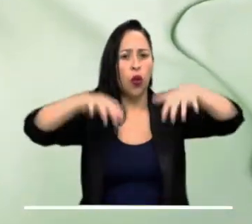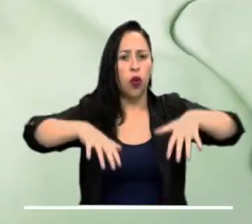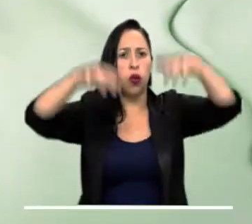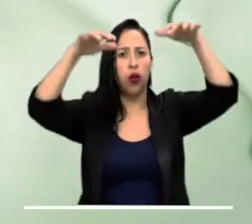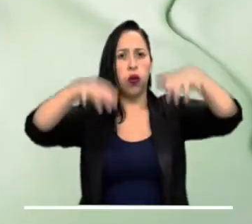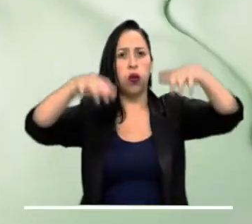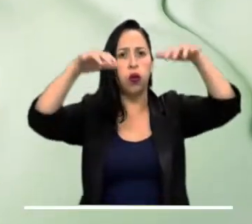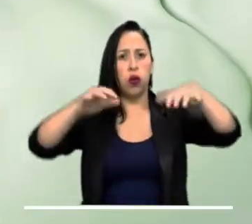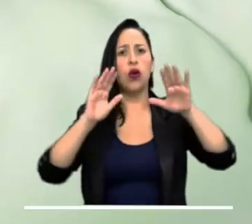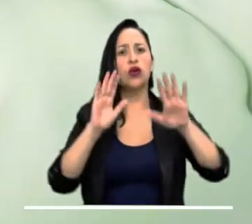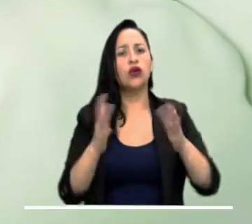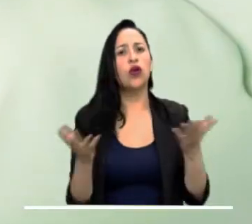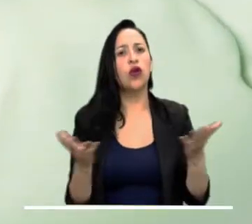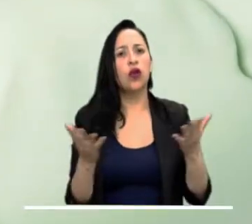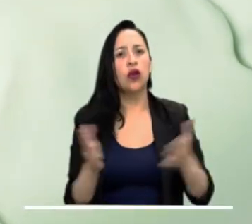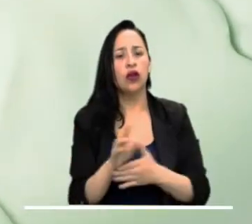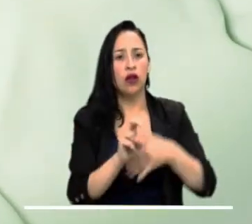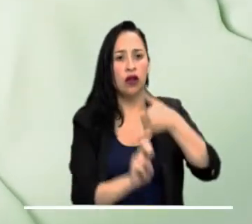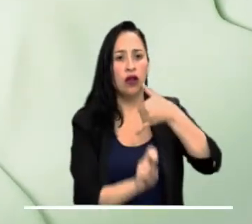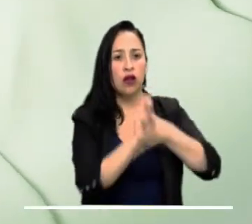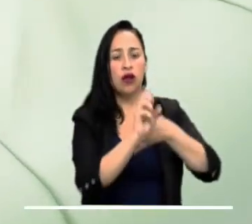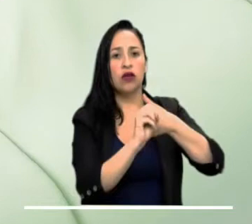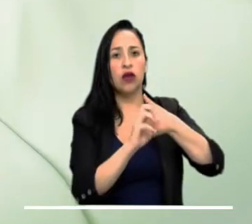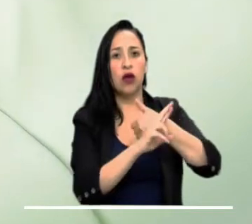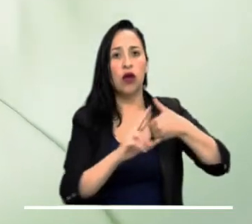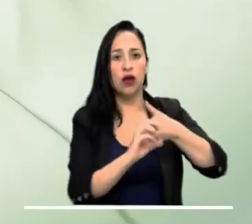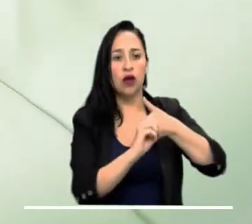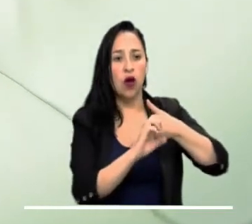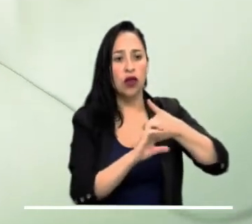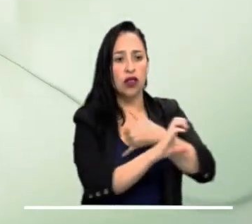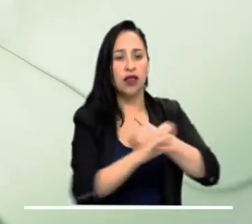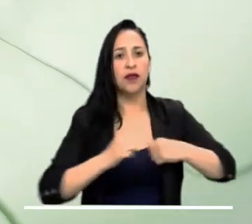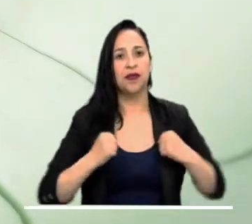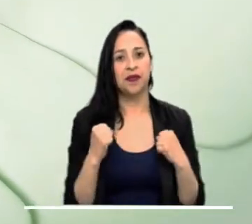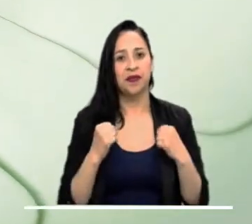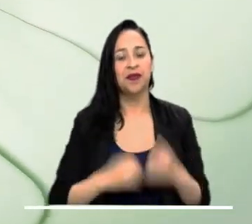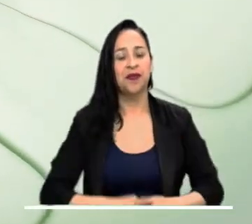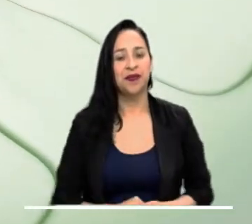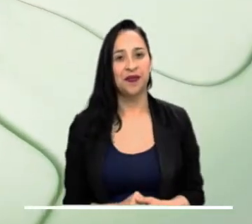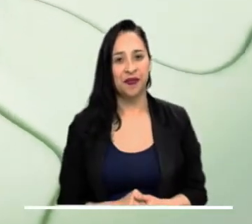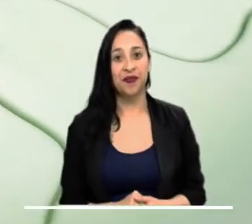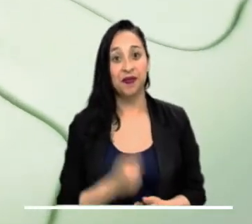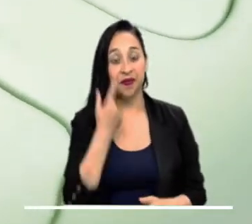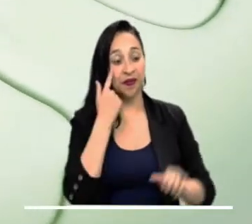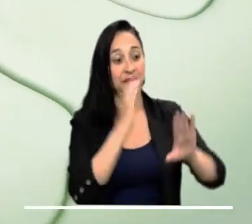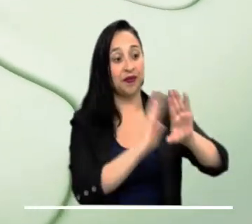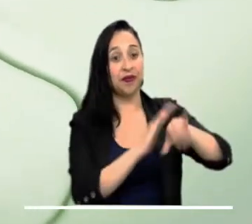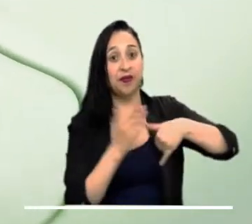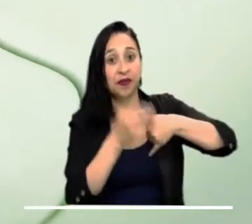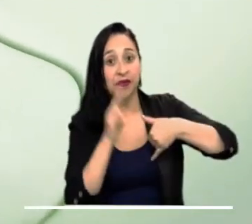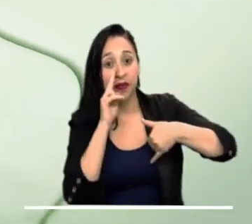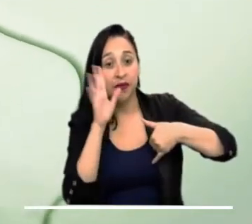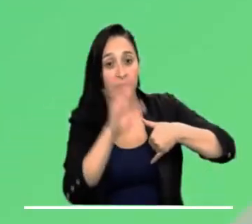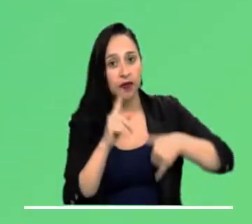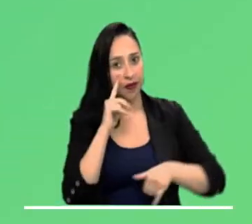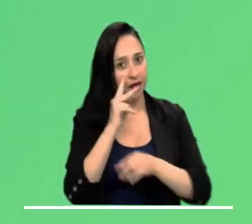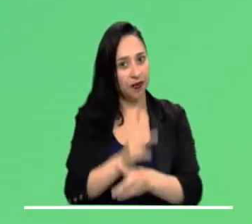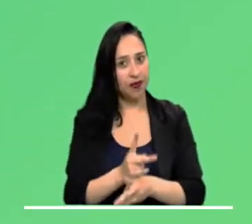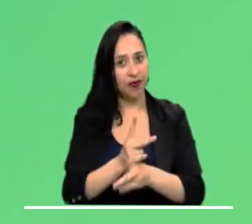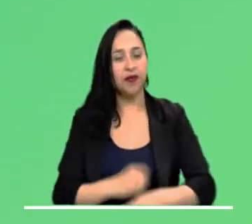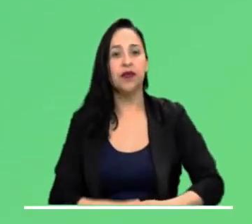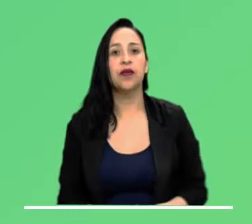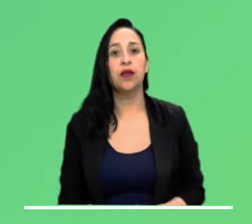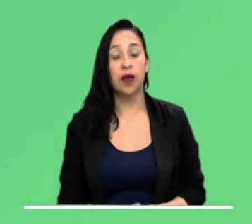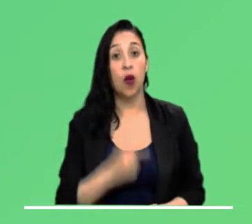Y en Bogotá, lluvias entre ligeras y moderadas, especialmente al norte, oriente y occidente de la ciudad. Ahora,